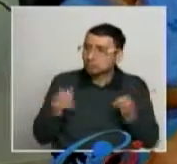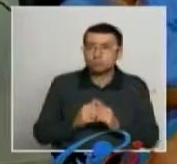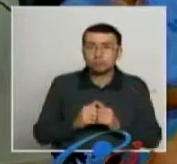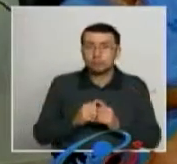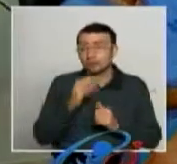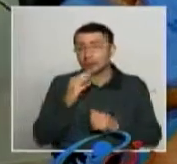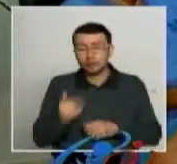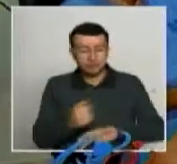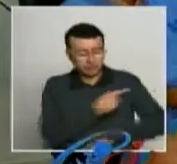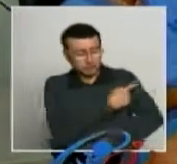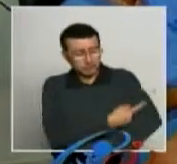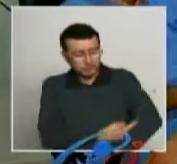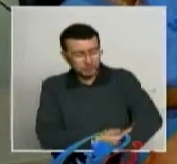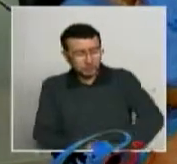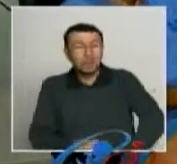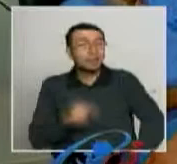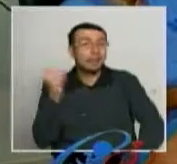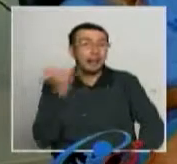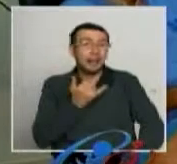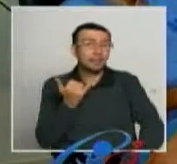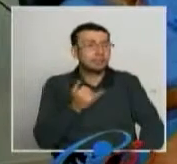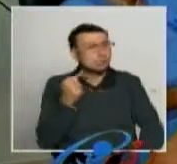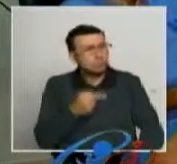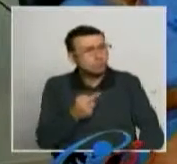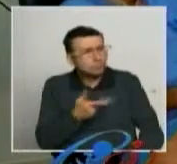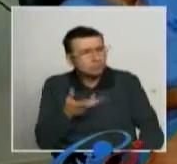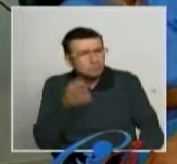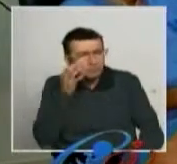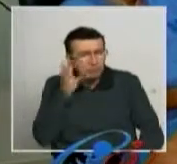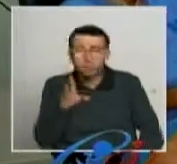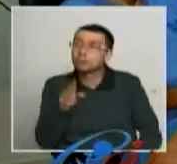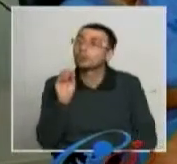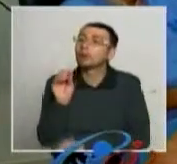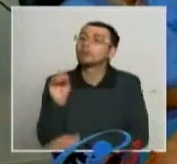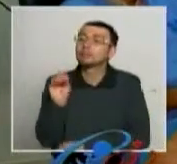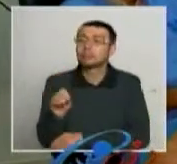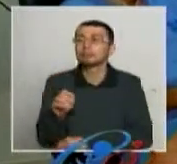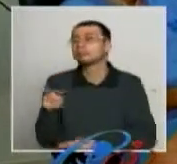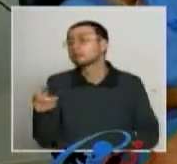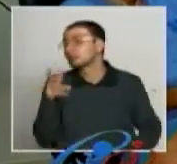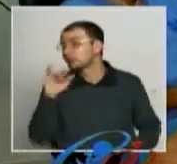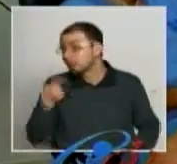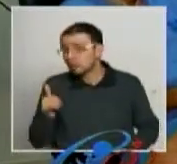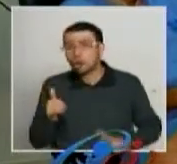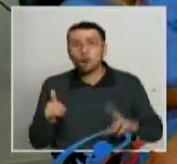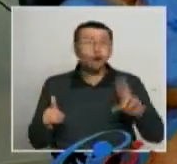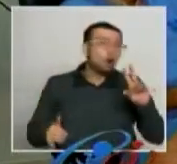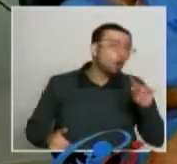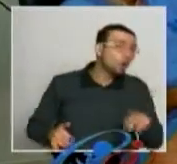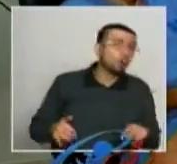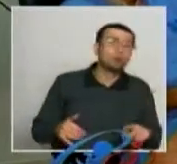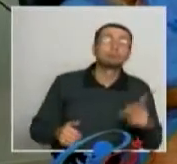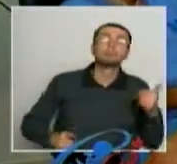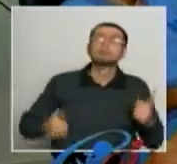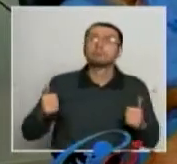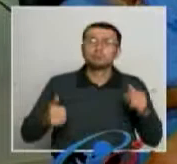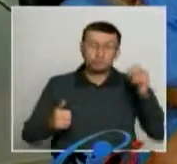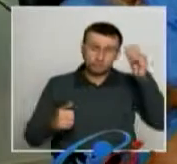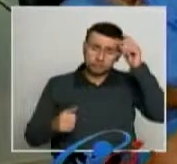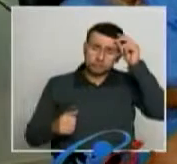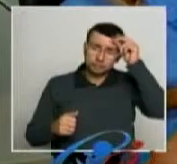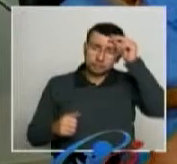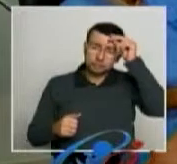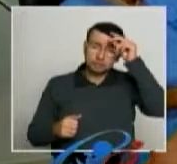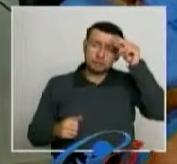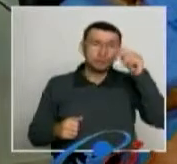venoso, ¿cuál sería ese dictamen que se le podría ir dando para que ya el paciente con ese resultado, por ejemplo, pasara a manos del